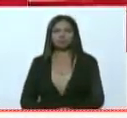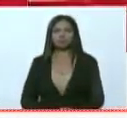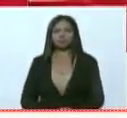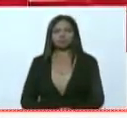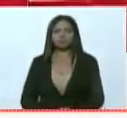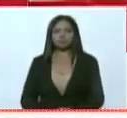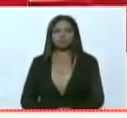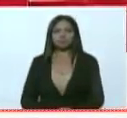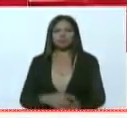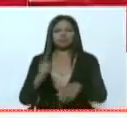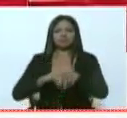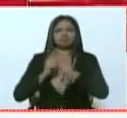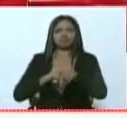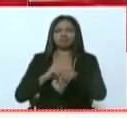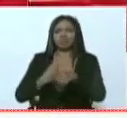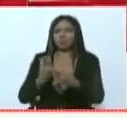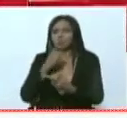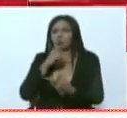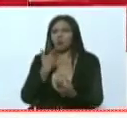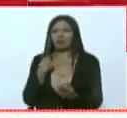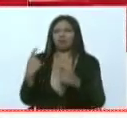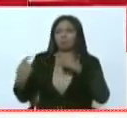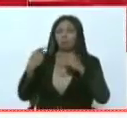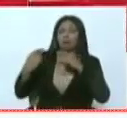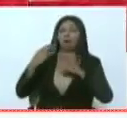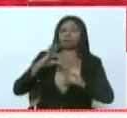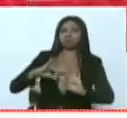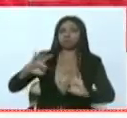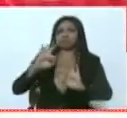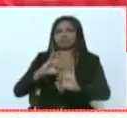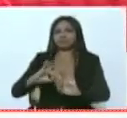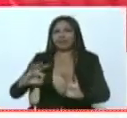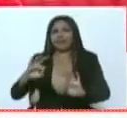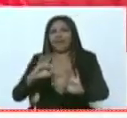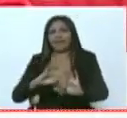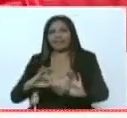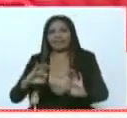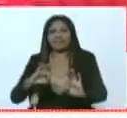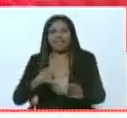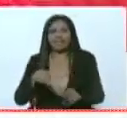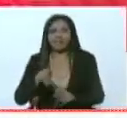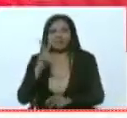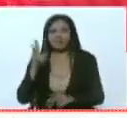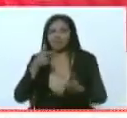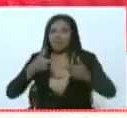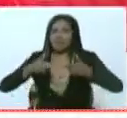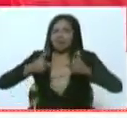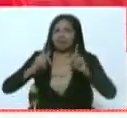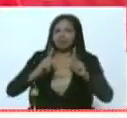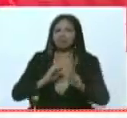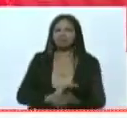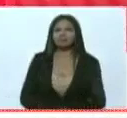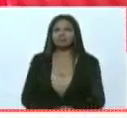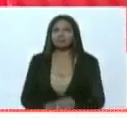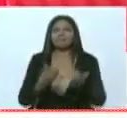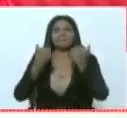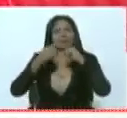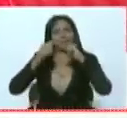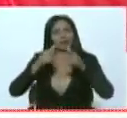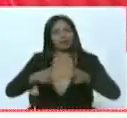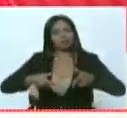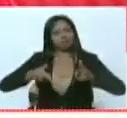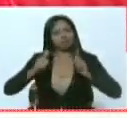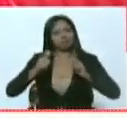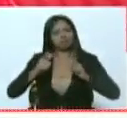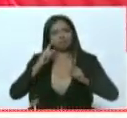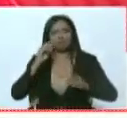No es tiempo de chantajes. No, Venezuela está lista, preparada